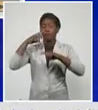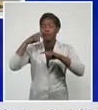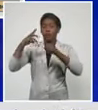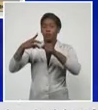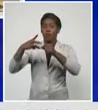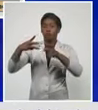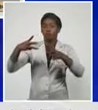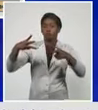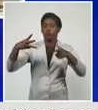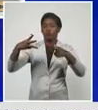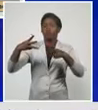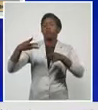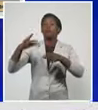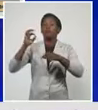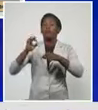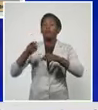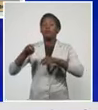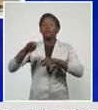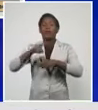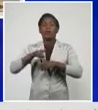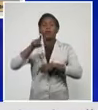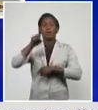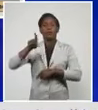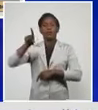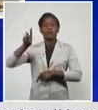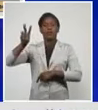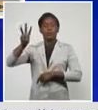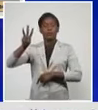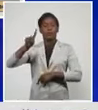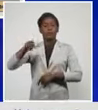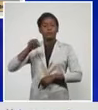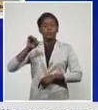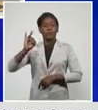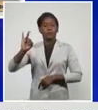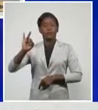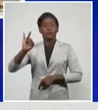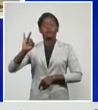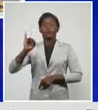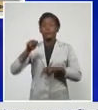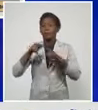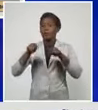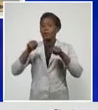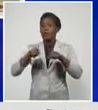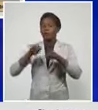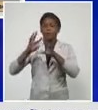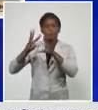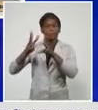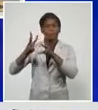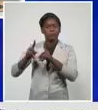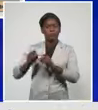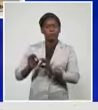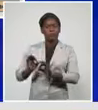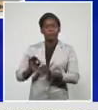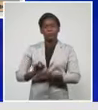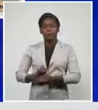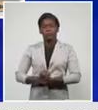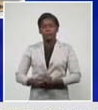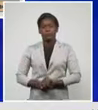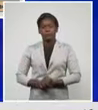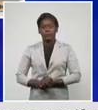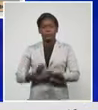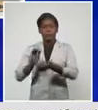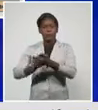ayer era de 113,7 y pues por arriba de